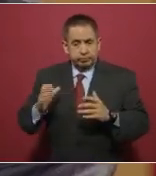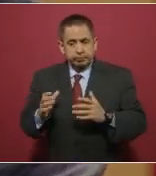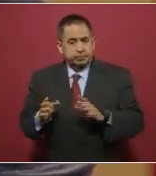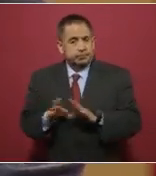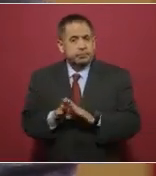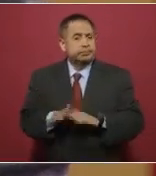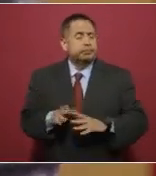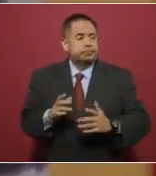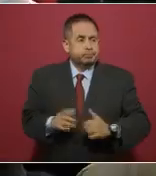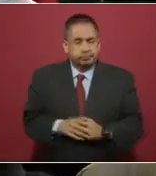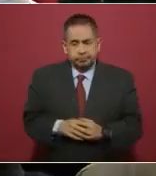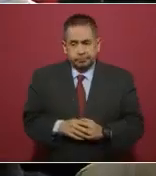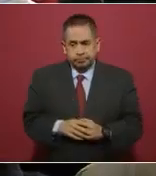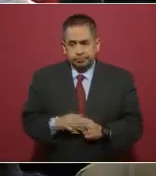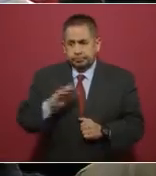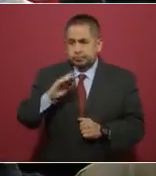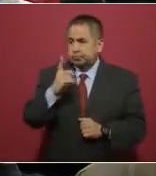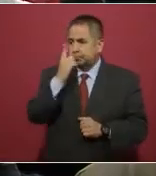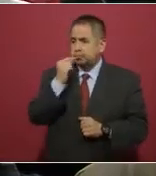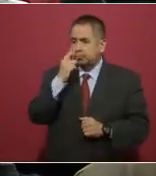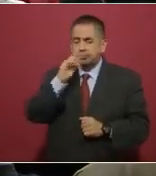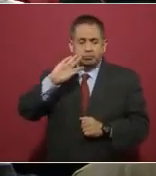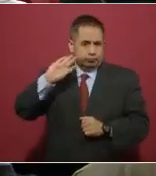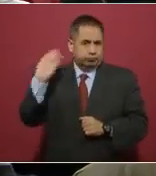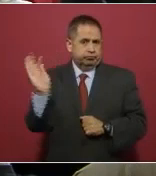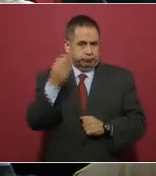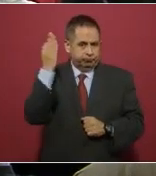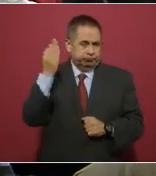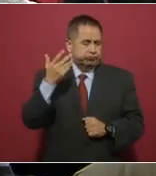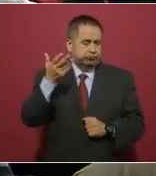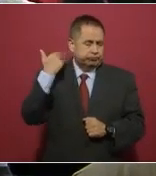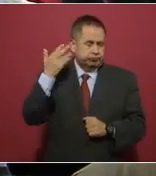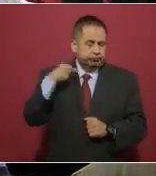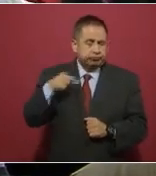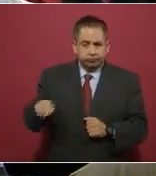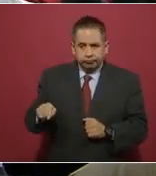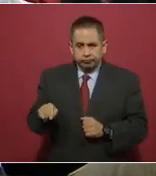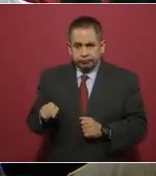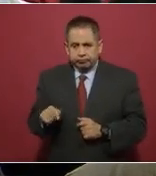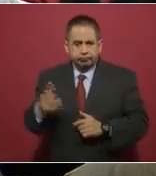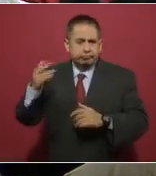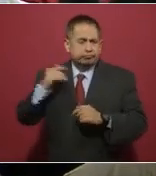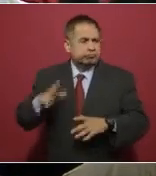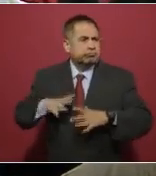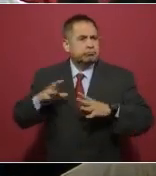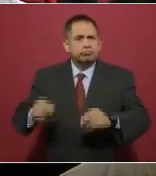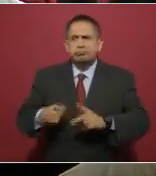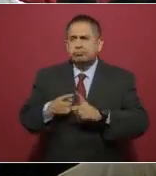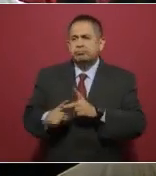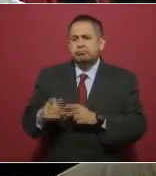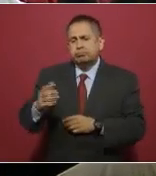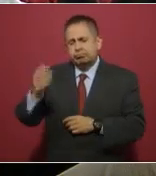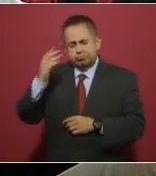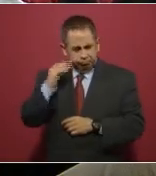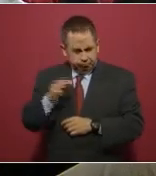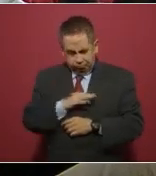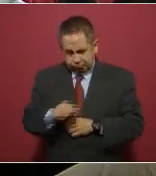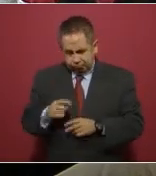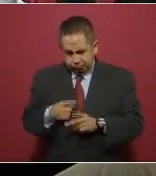en una policía federal que se creó